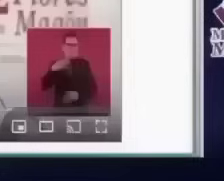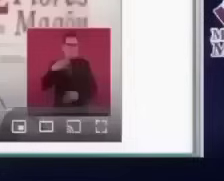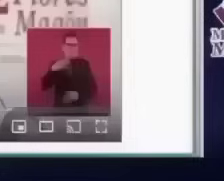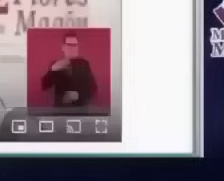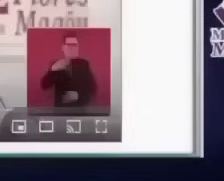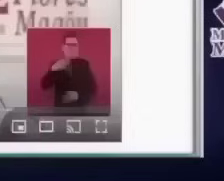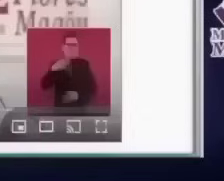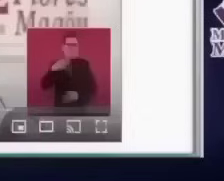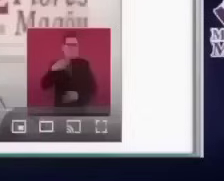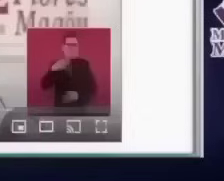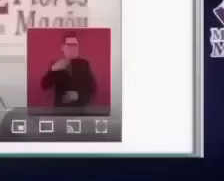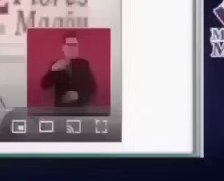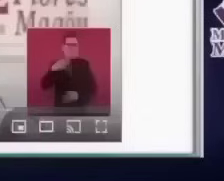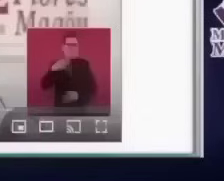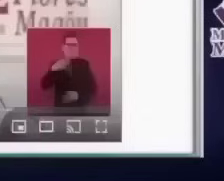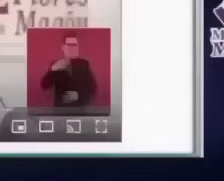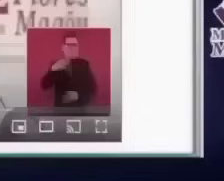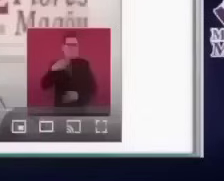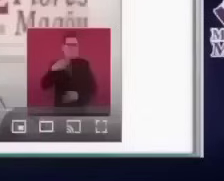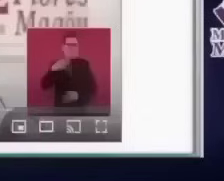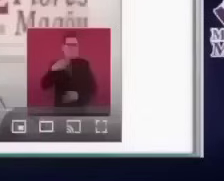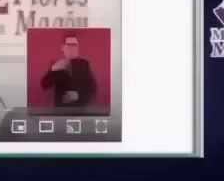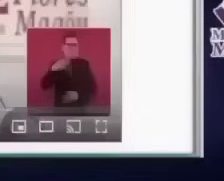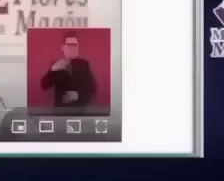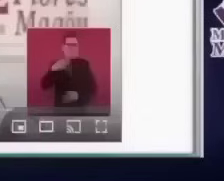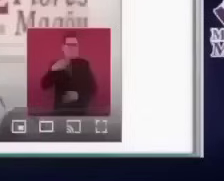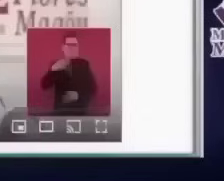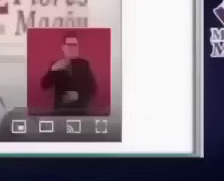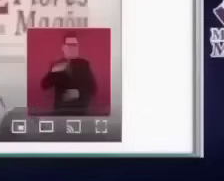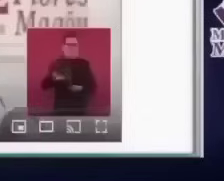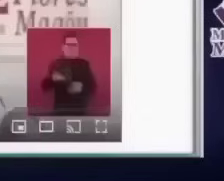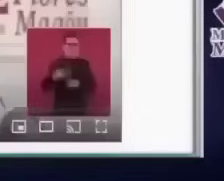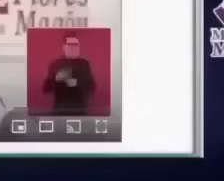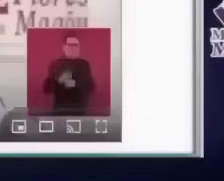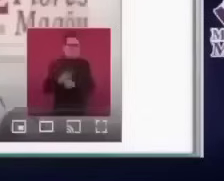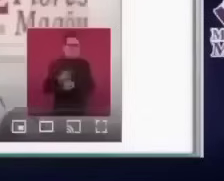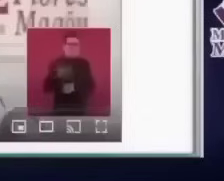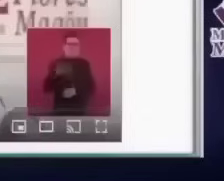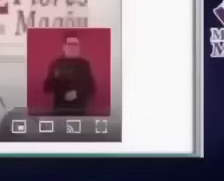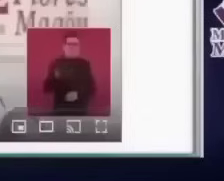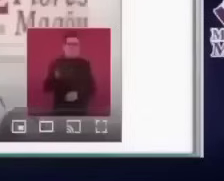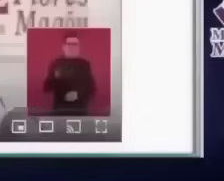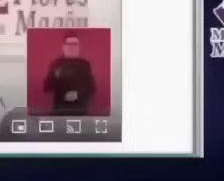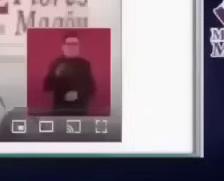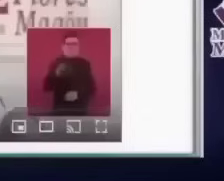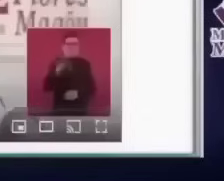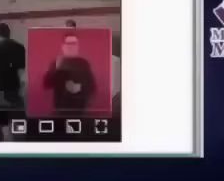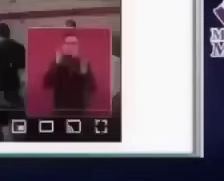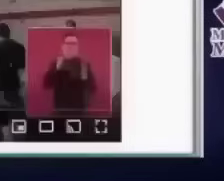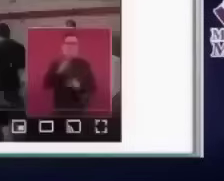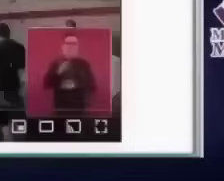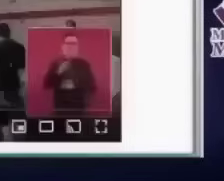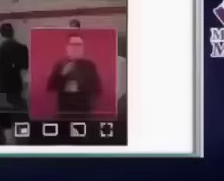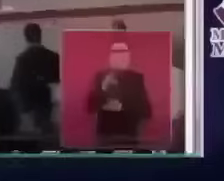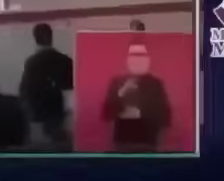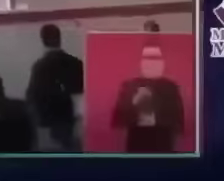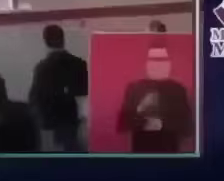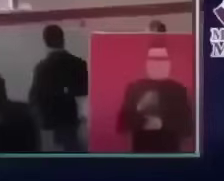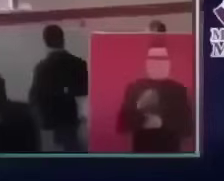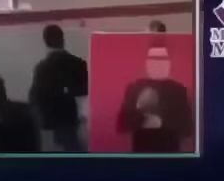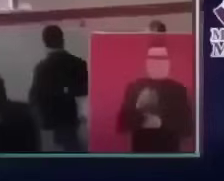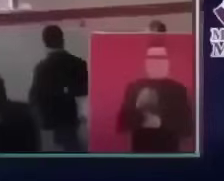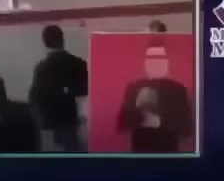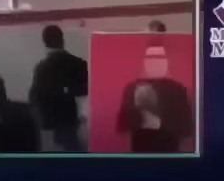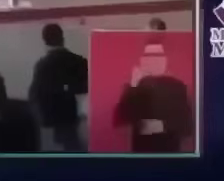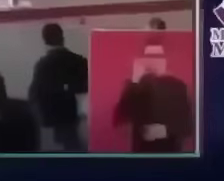su lealtad está con el pueblo de México. Vamos a escuchar. En San Miguel Totolapan, en el